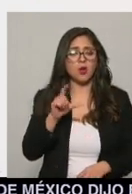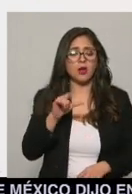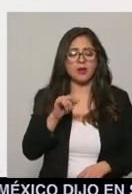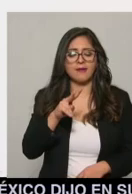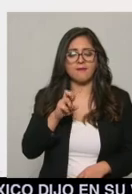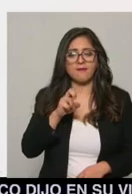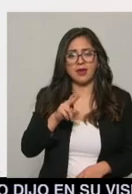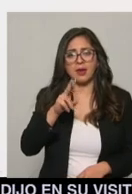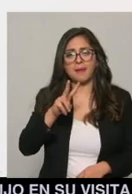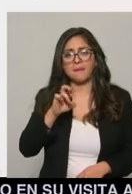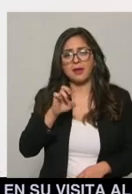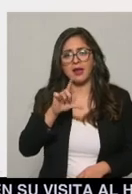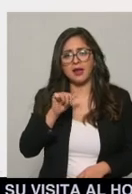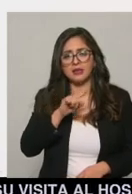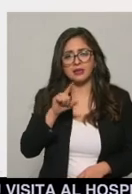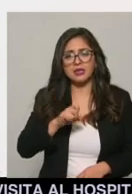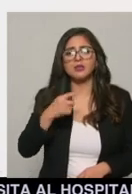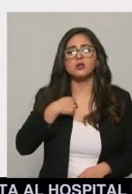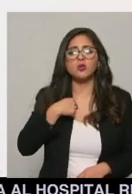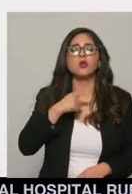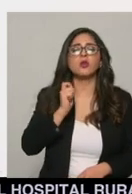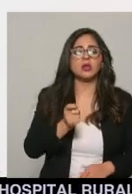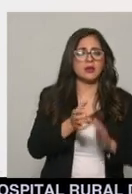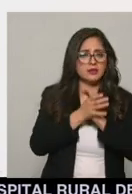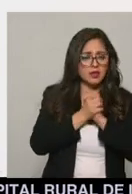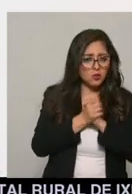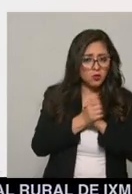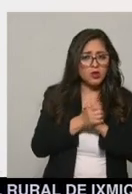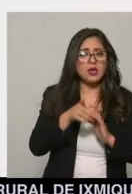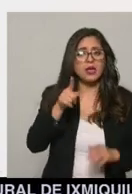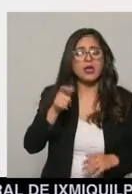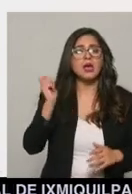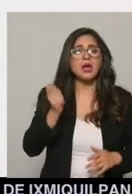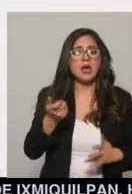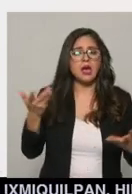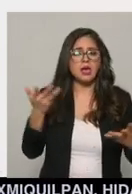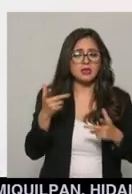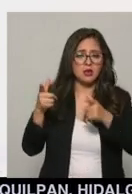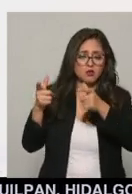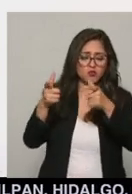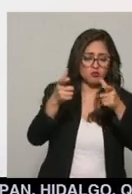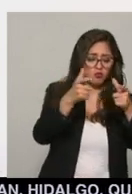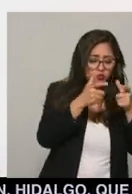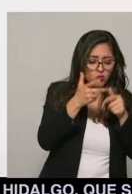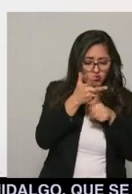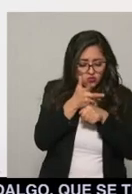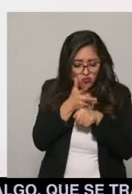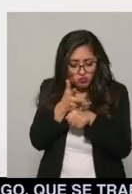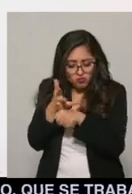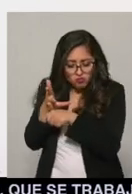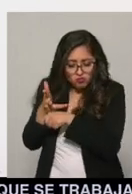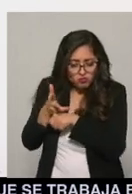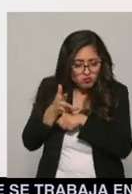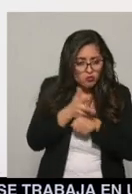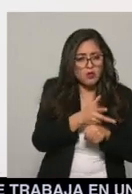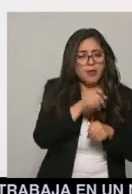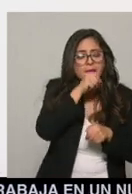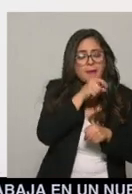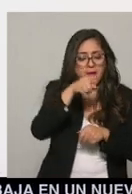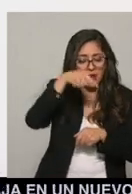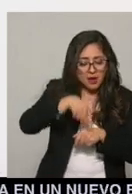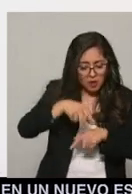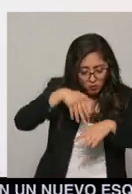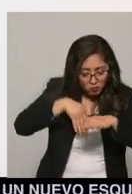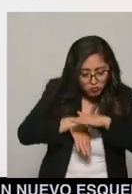mando un cálido saludo. Él hizo todo el dron del gran acuífero Maya. Entonces es toma aérea y toma acuática,